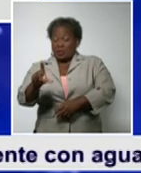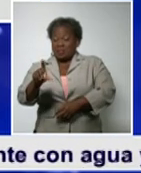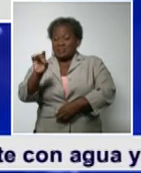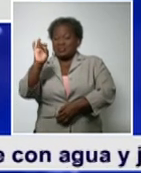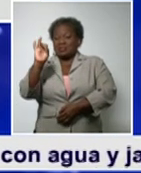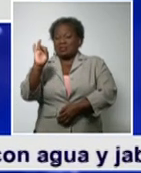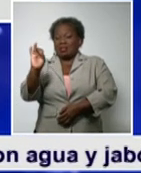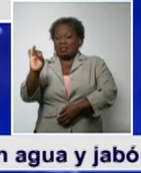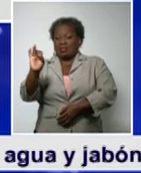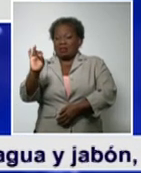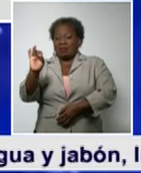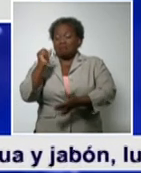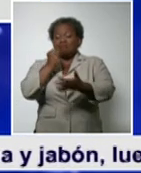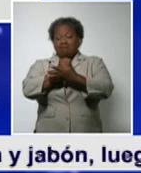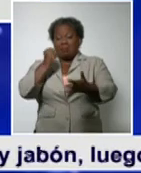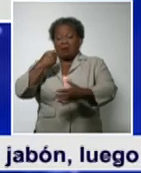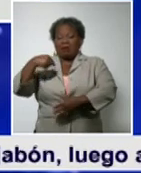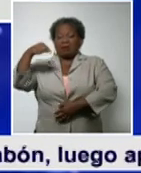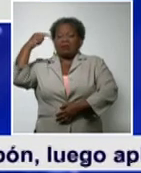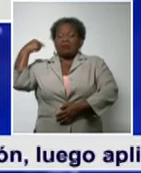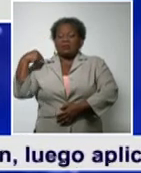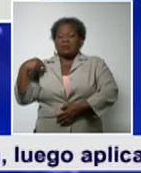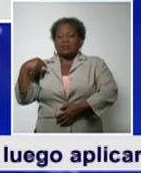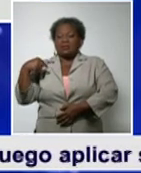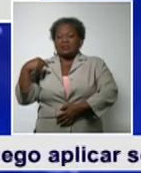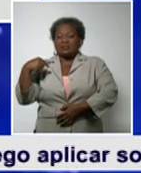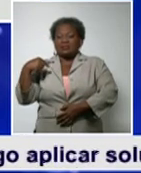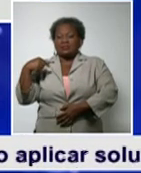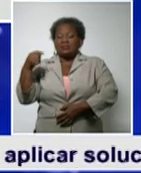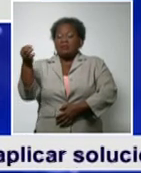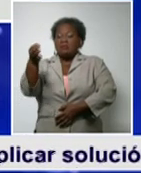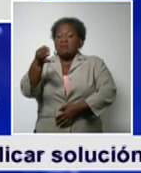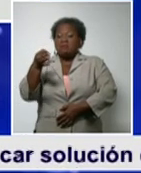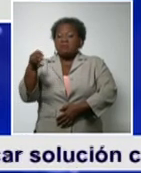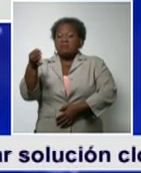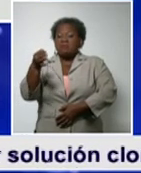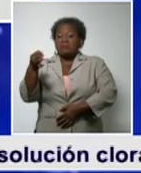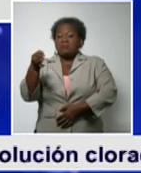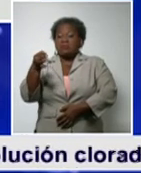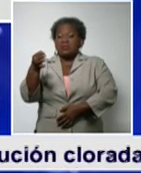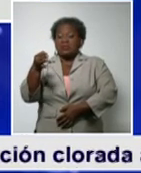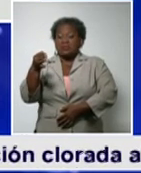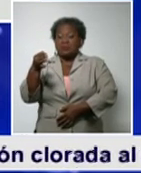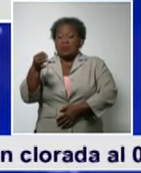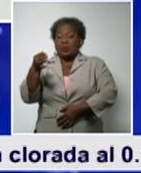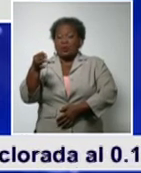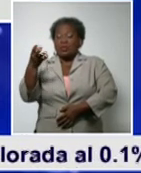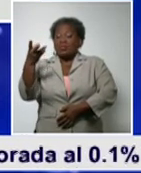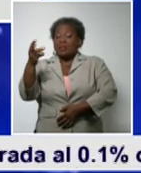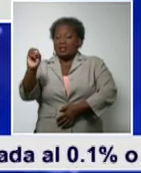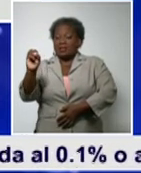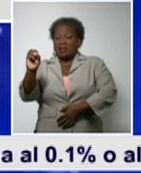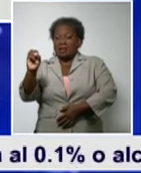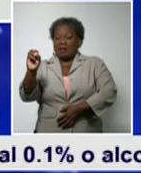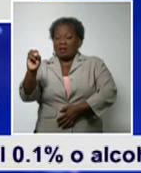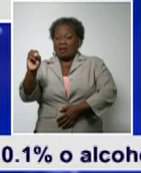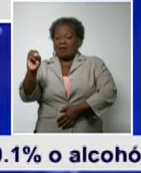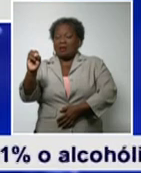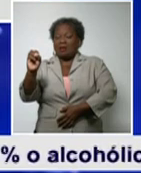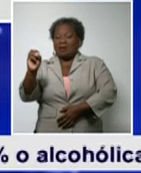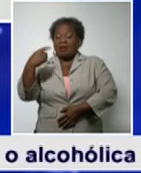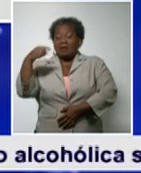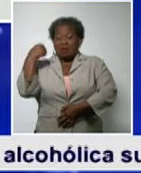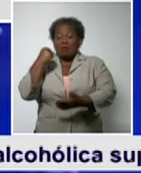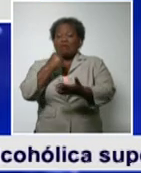autóctonos confirmados ayer, en el municipio con 30 casos confirmados en el día de